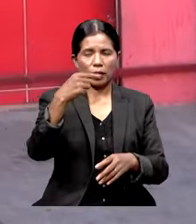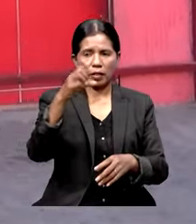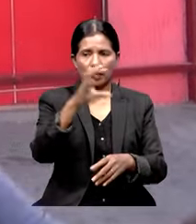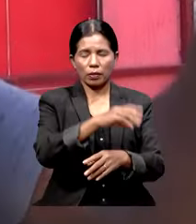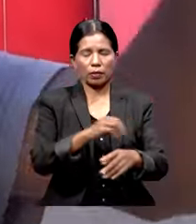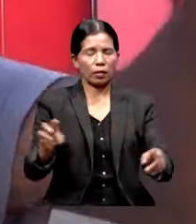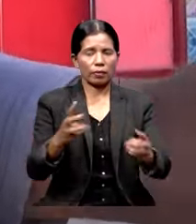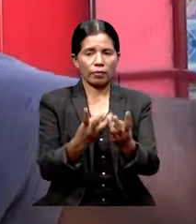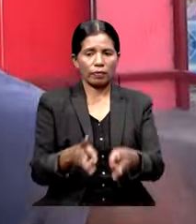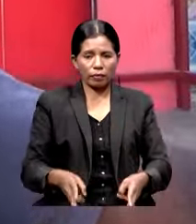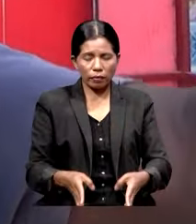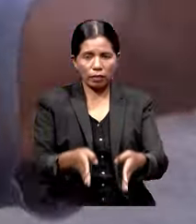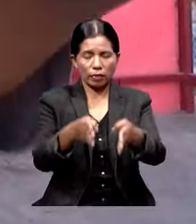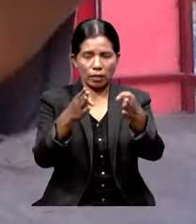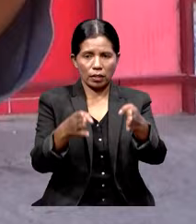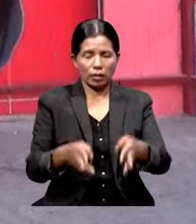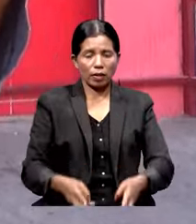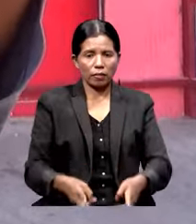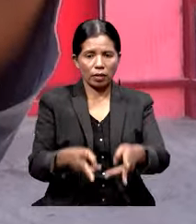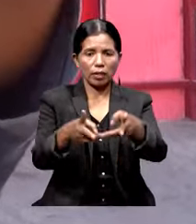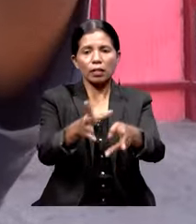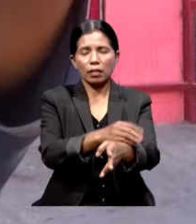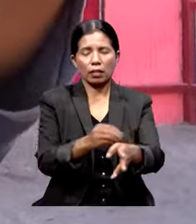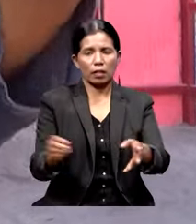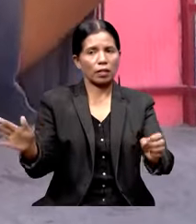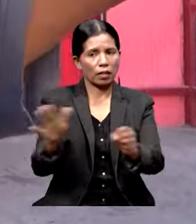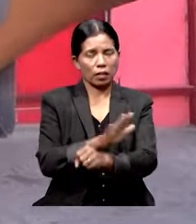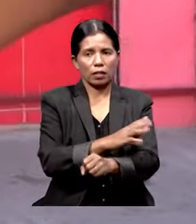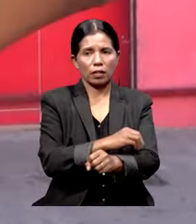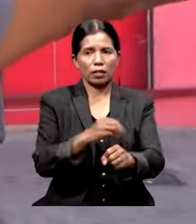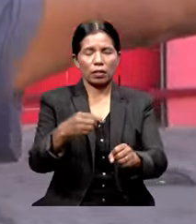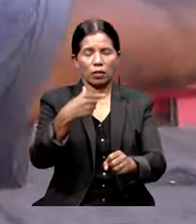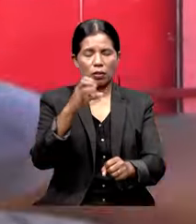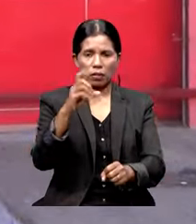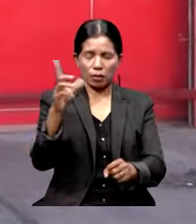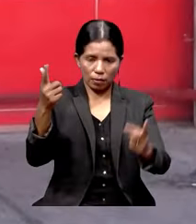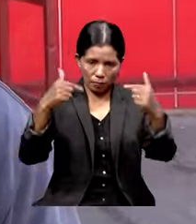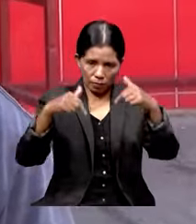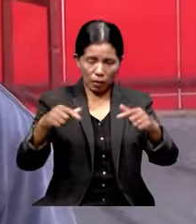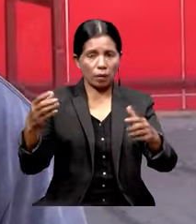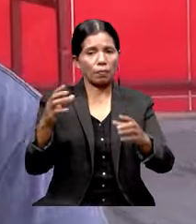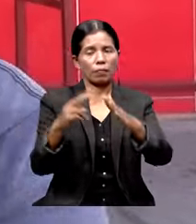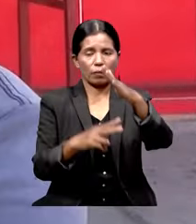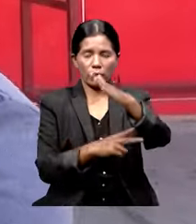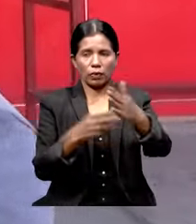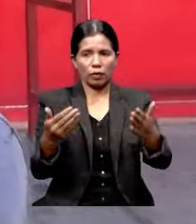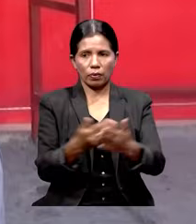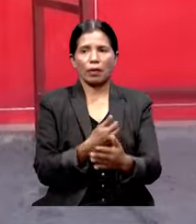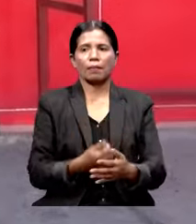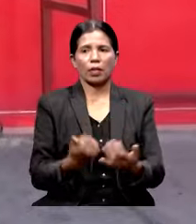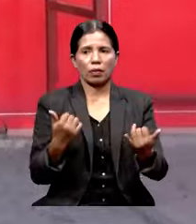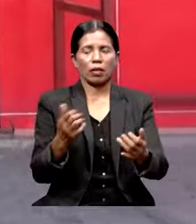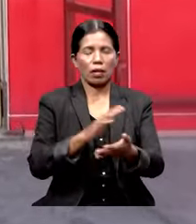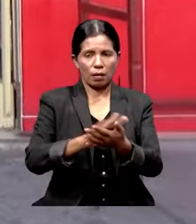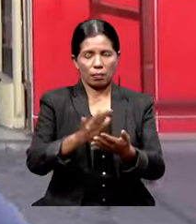takannya hutu ami prasi kali be, paleta ida Kolkata mai bape ponti pun nevan, ponti tres nevan. Ini mah koran aku mau